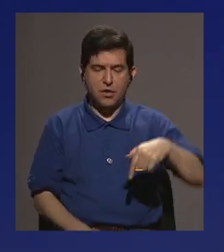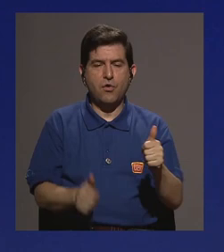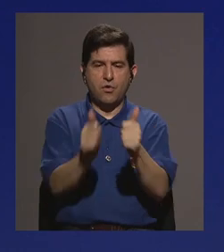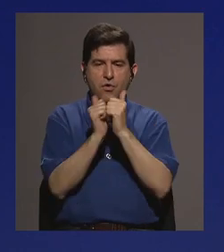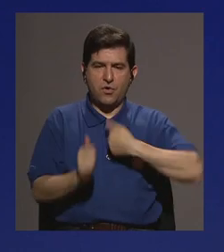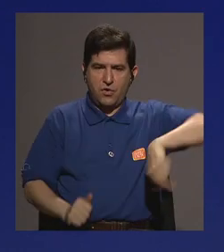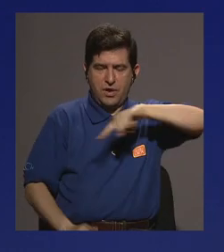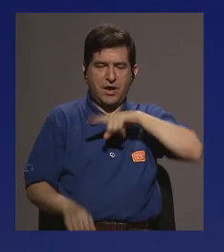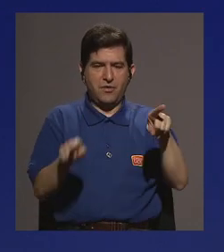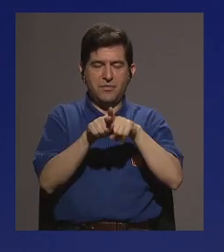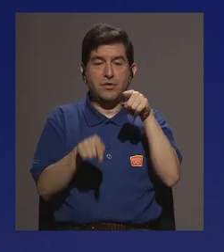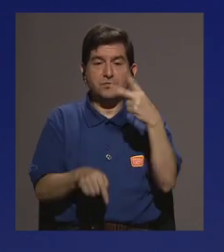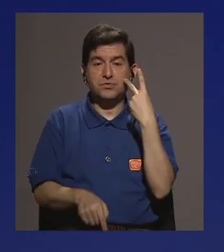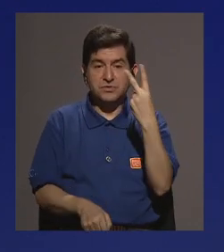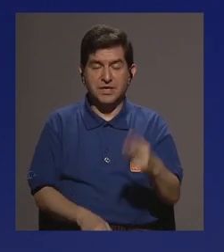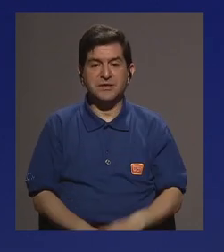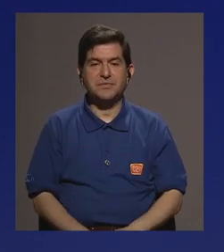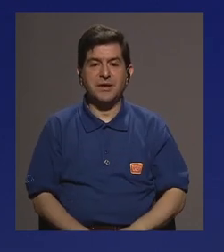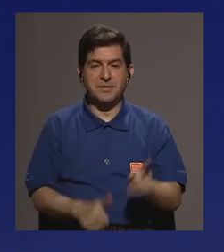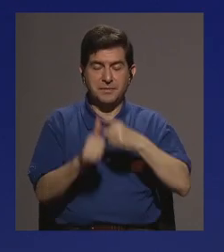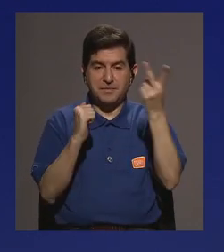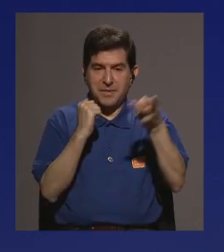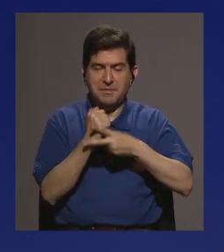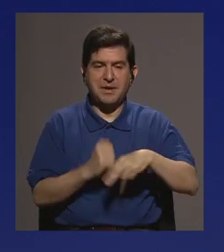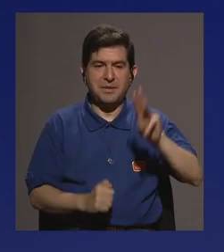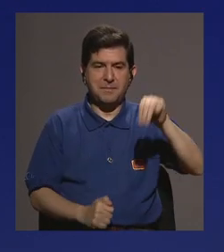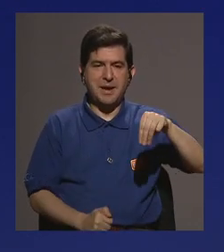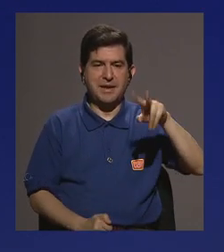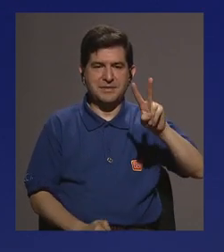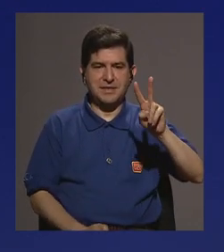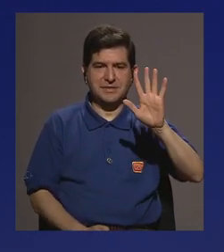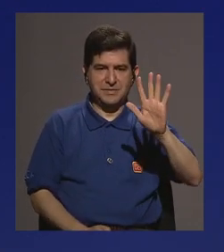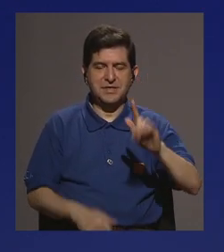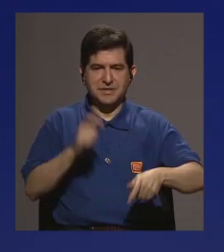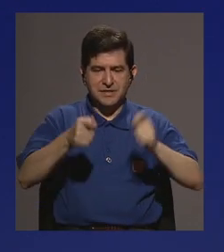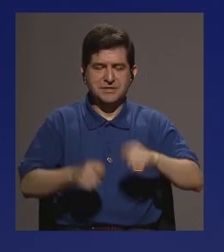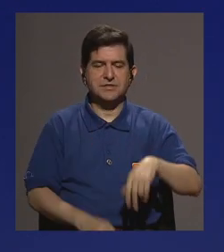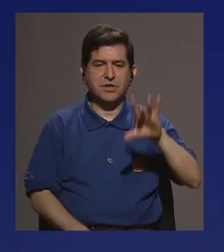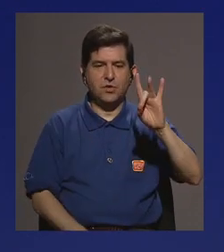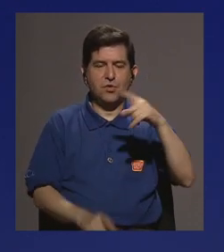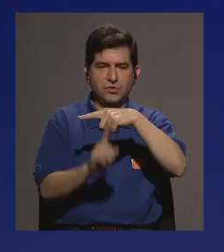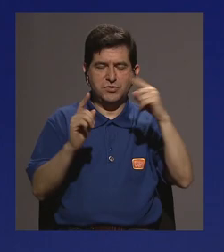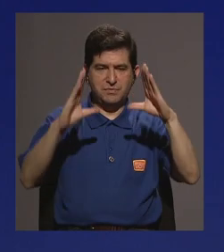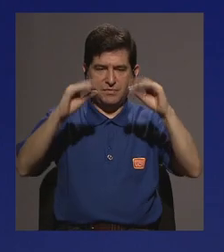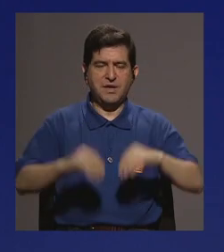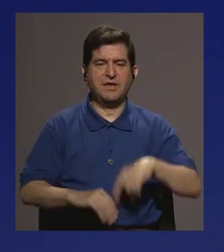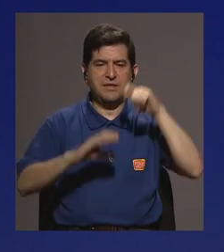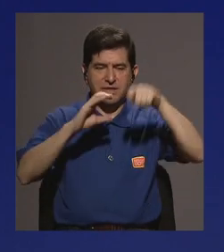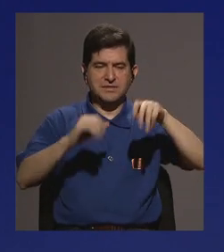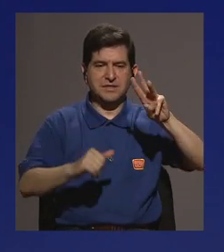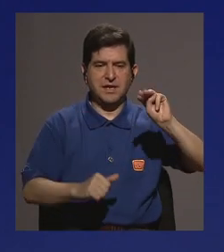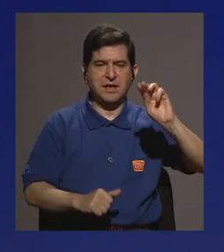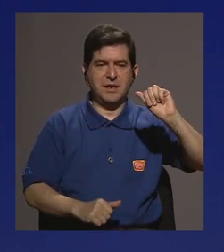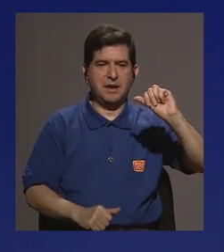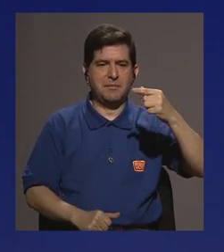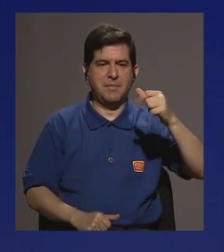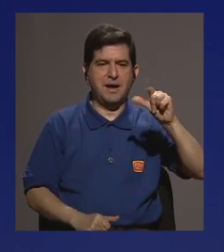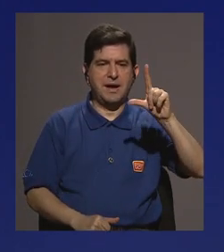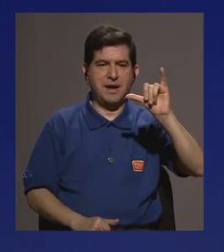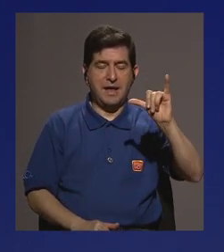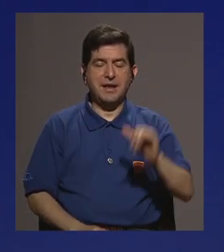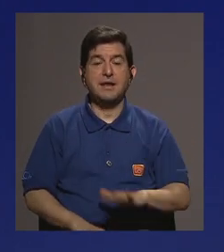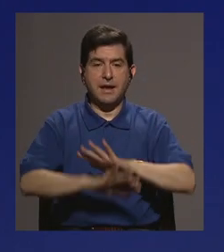acompañó hoy y usted podrá verla en el estreno el martes 25 a las 8 y 30 de la noche en el cine magaly